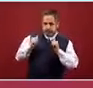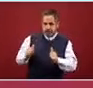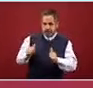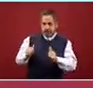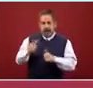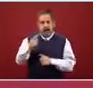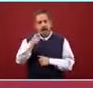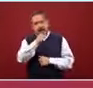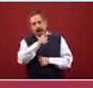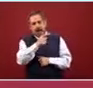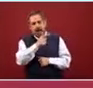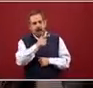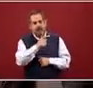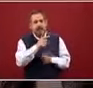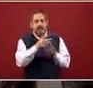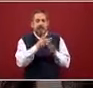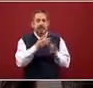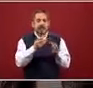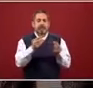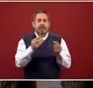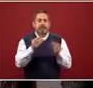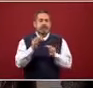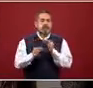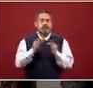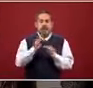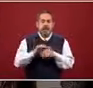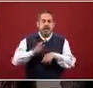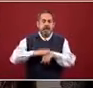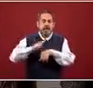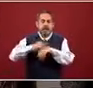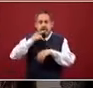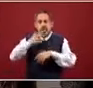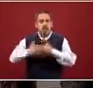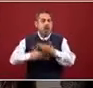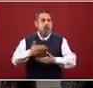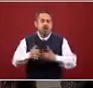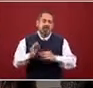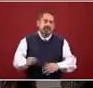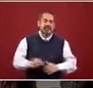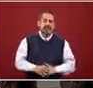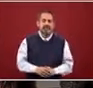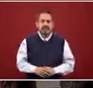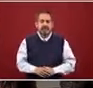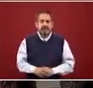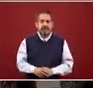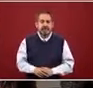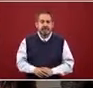este porcentaje de recuperados va a aumentar progresivamente. La siguiente.